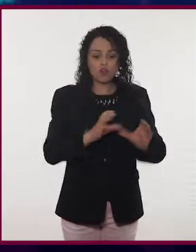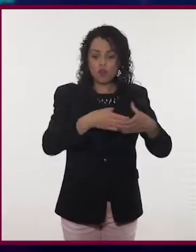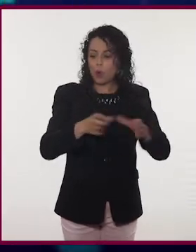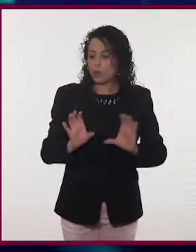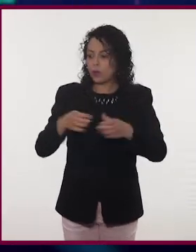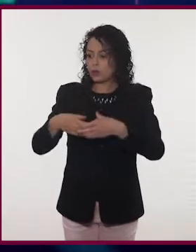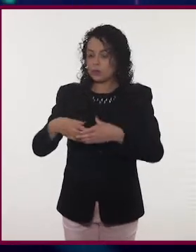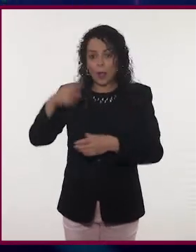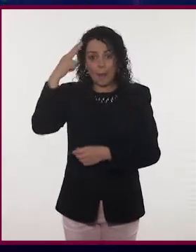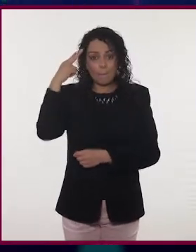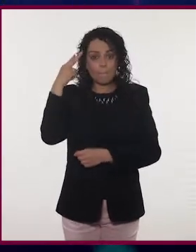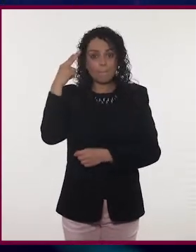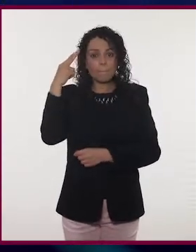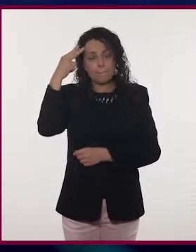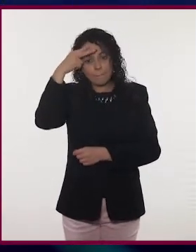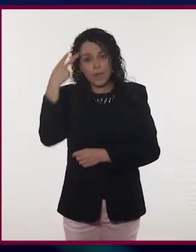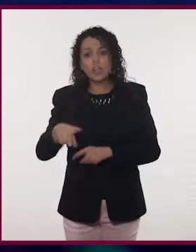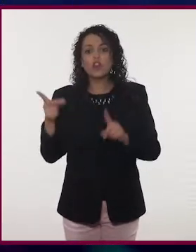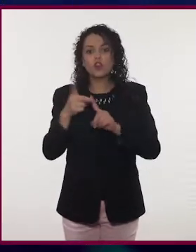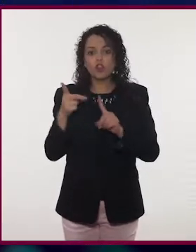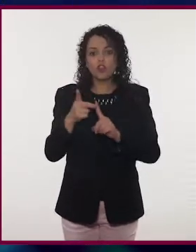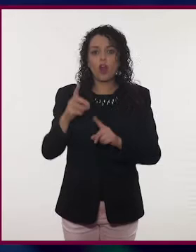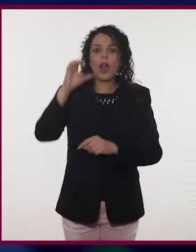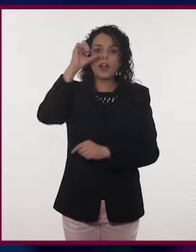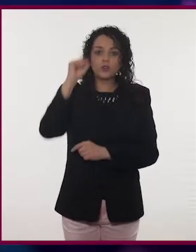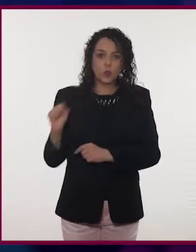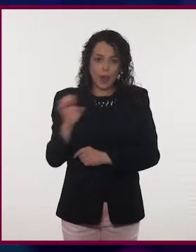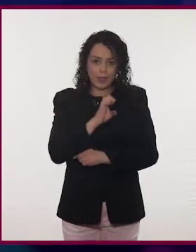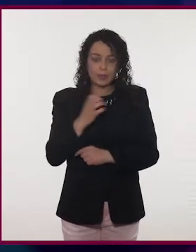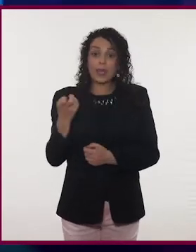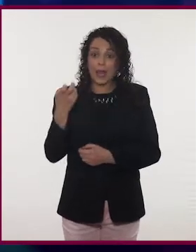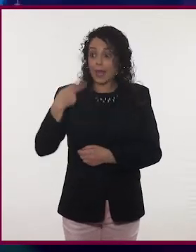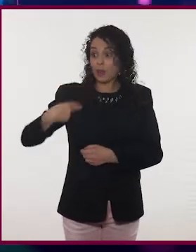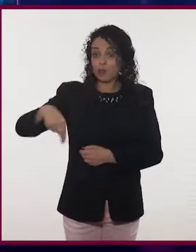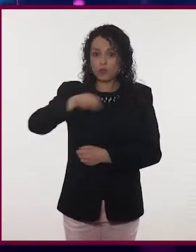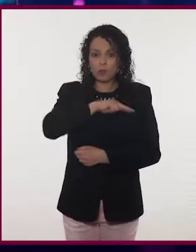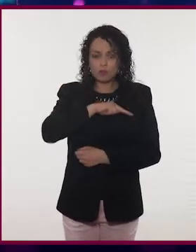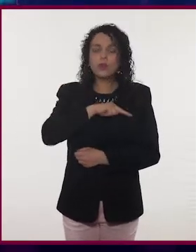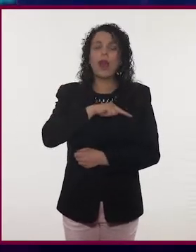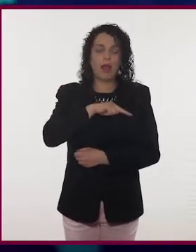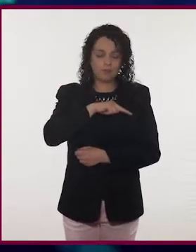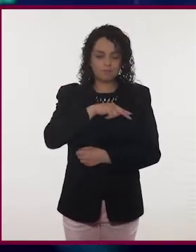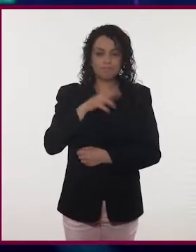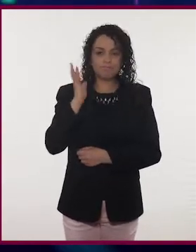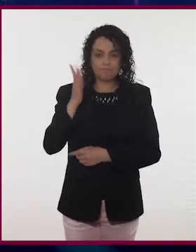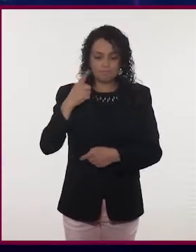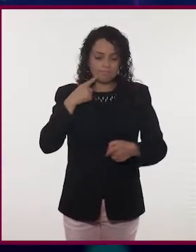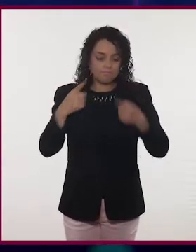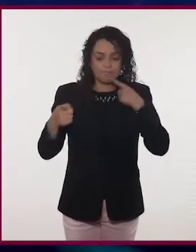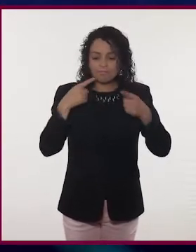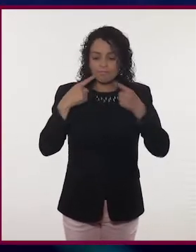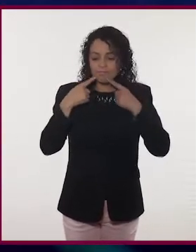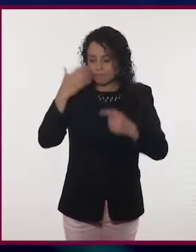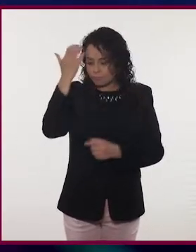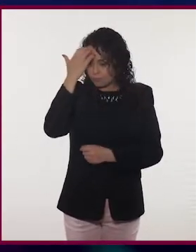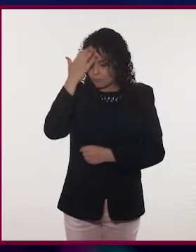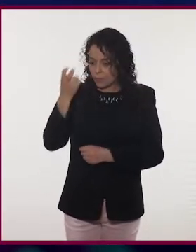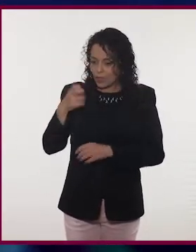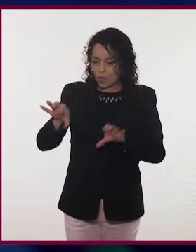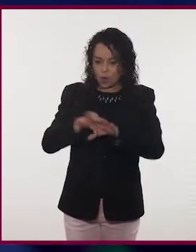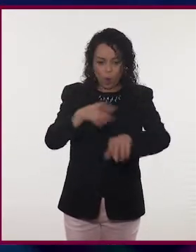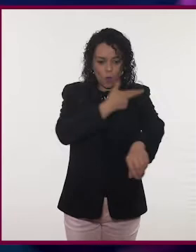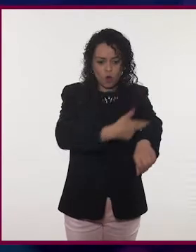en la zona del sureste. Entonces, nosotros tenemos una parte tecnológica detrás, en donde ya los consultores de viajes arman estas